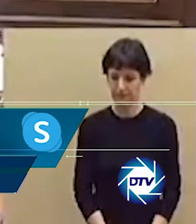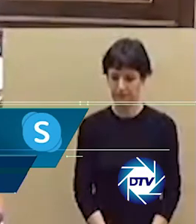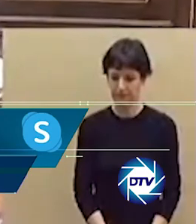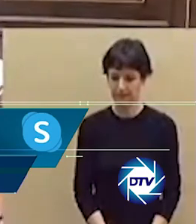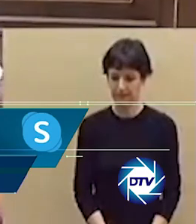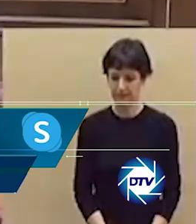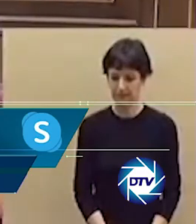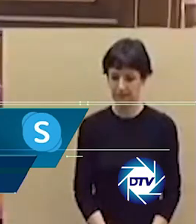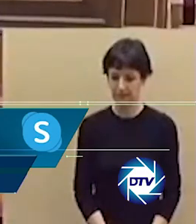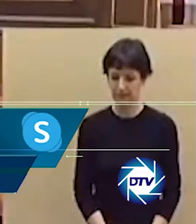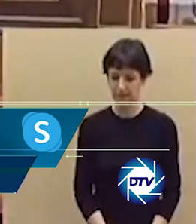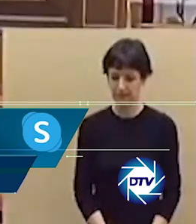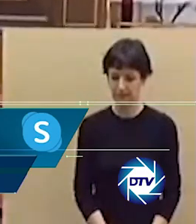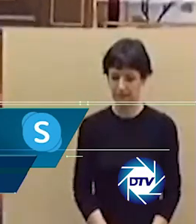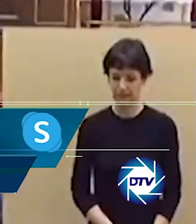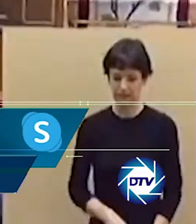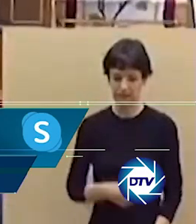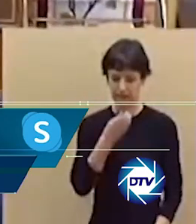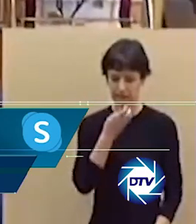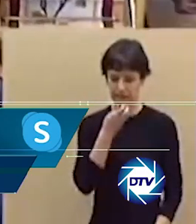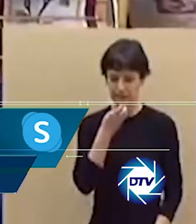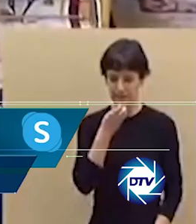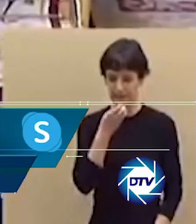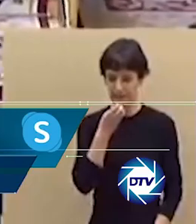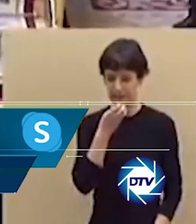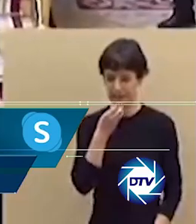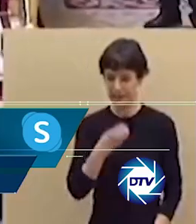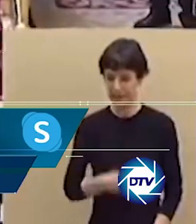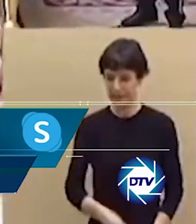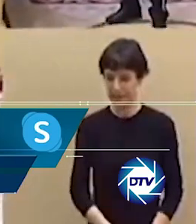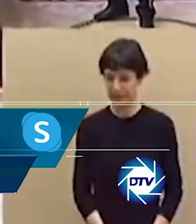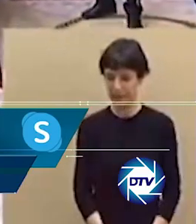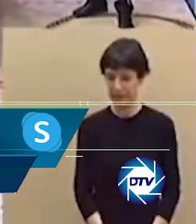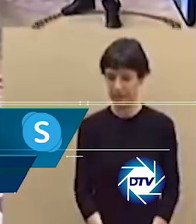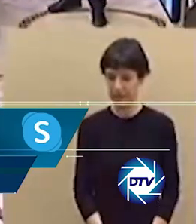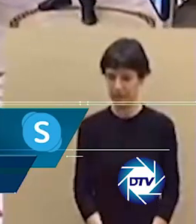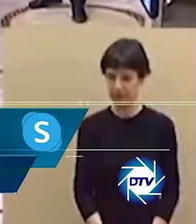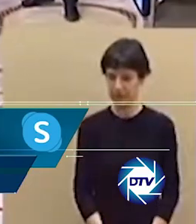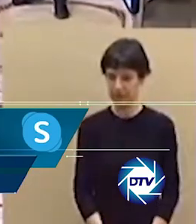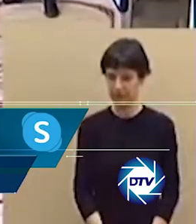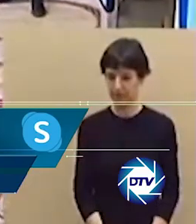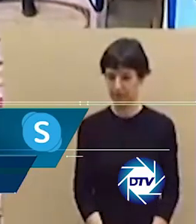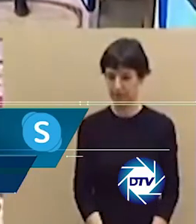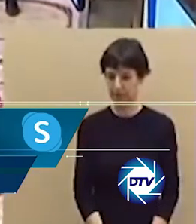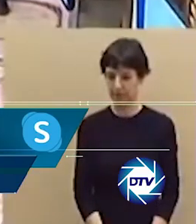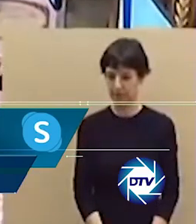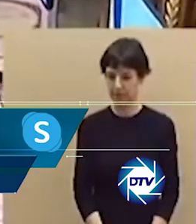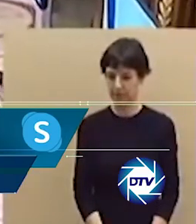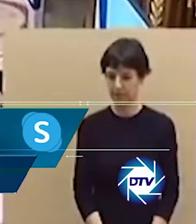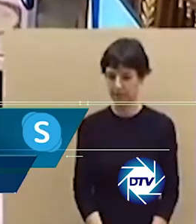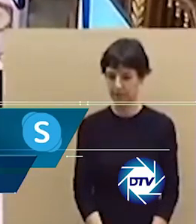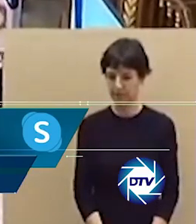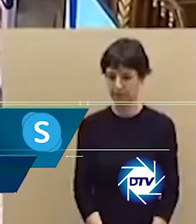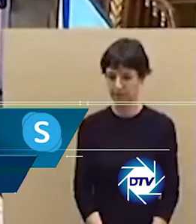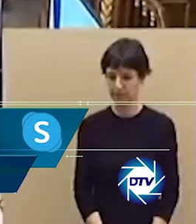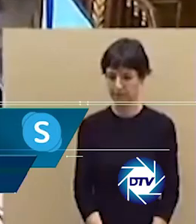ante el crimen, nos ha confirmado una vez más que no hay ningún crimen que pueda conmover o hacer